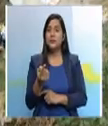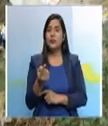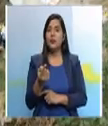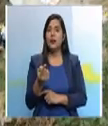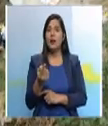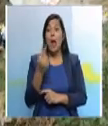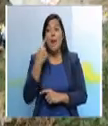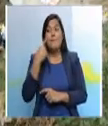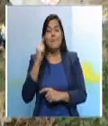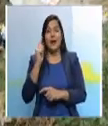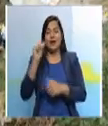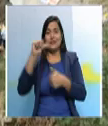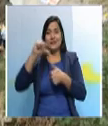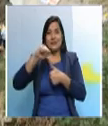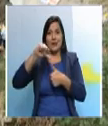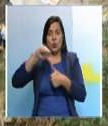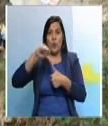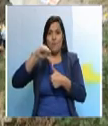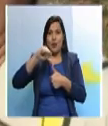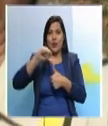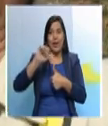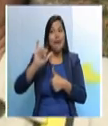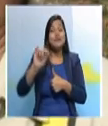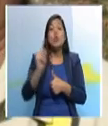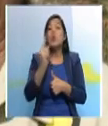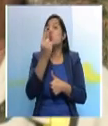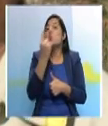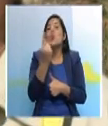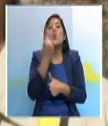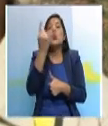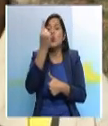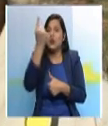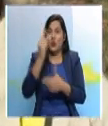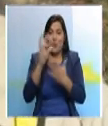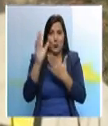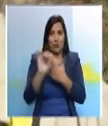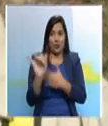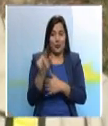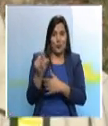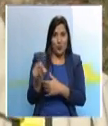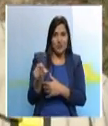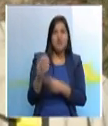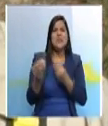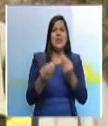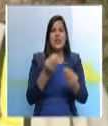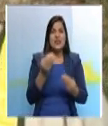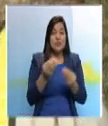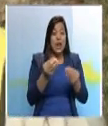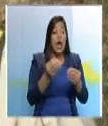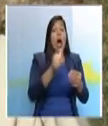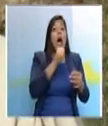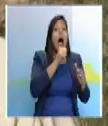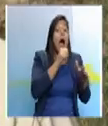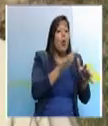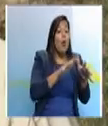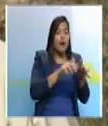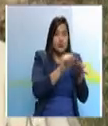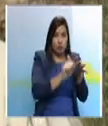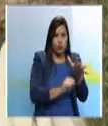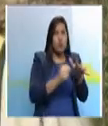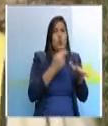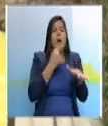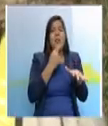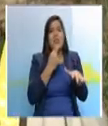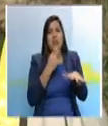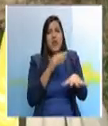para Centroamérica único. Es trasladar las aguas del sector sur de San José, de la parte de aquí de los